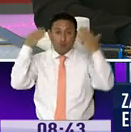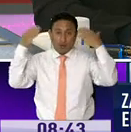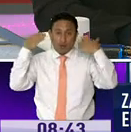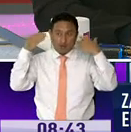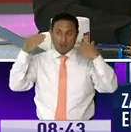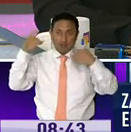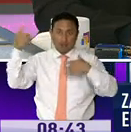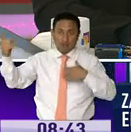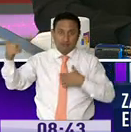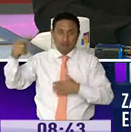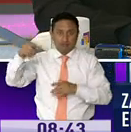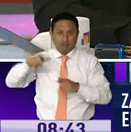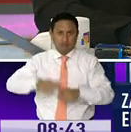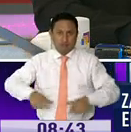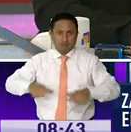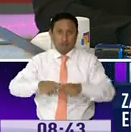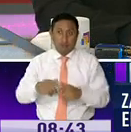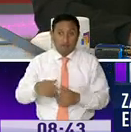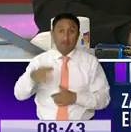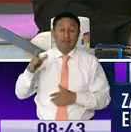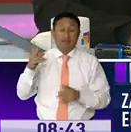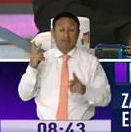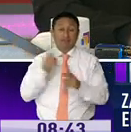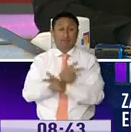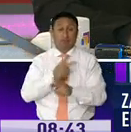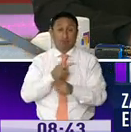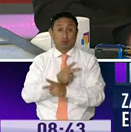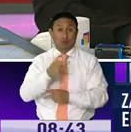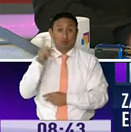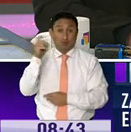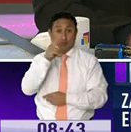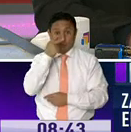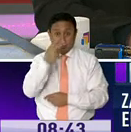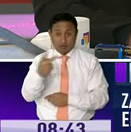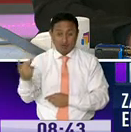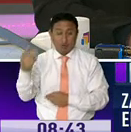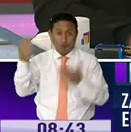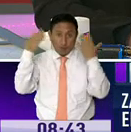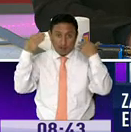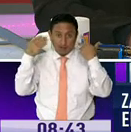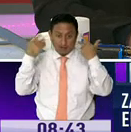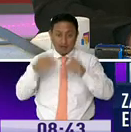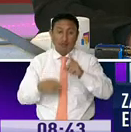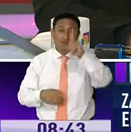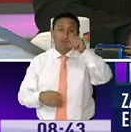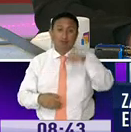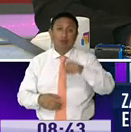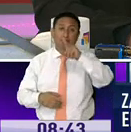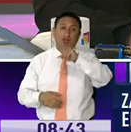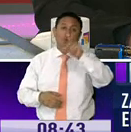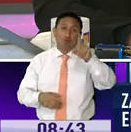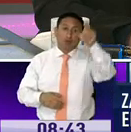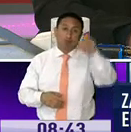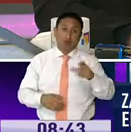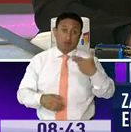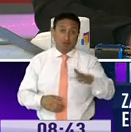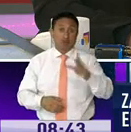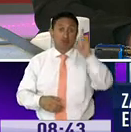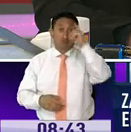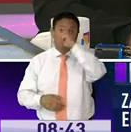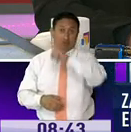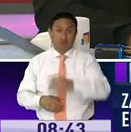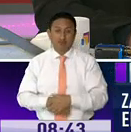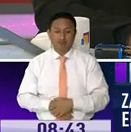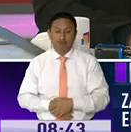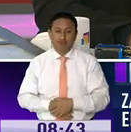que es el punto que más nos complica, porque ustedes ven que Guayaquil está ya con 1.021 casos, es bastante complejo,